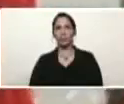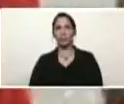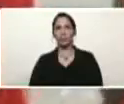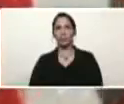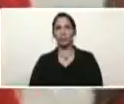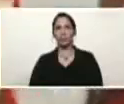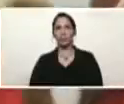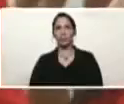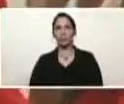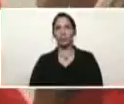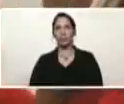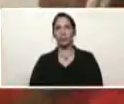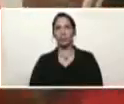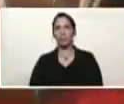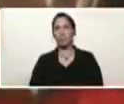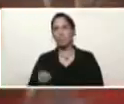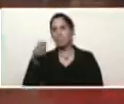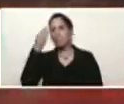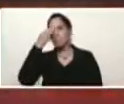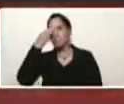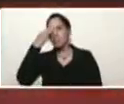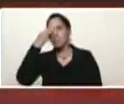por pirata.